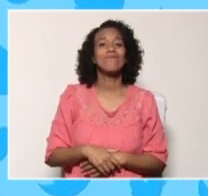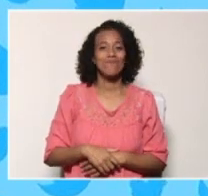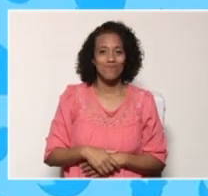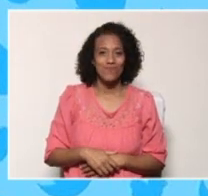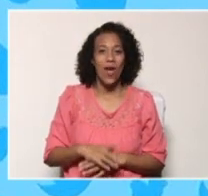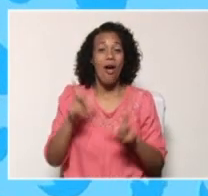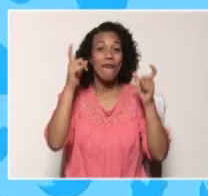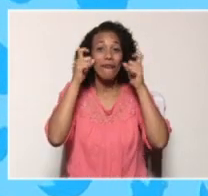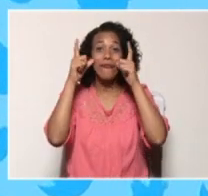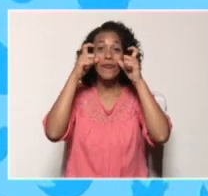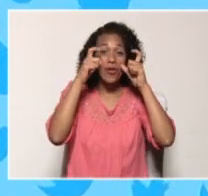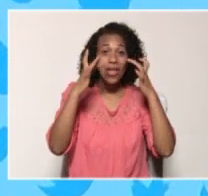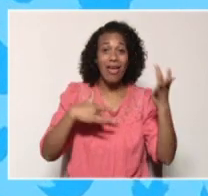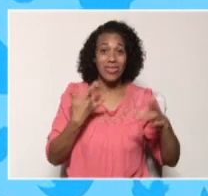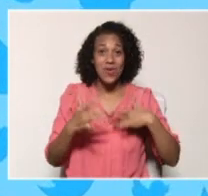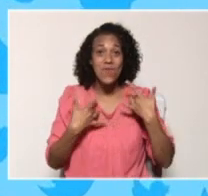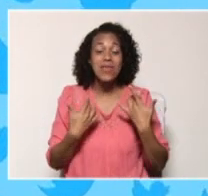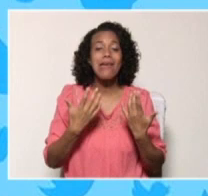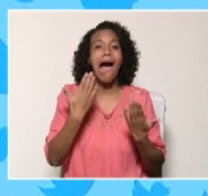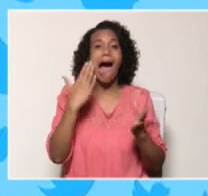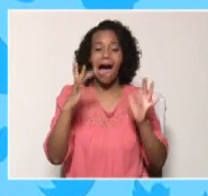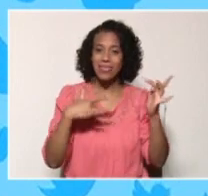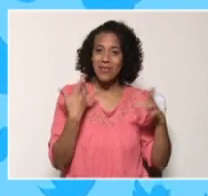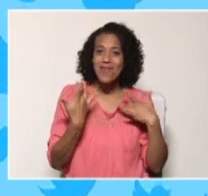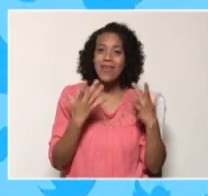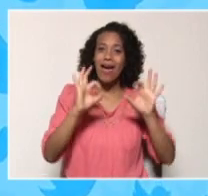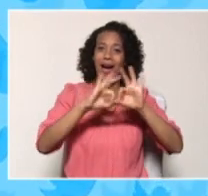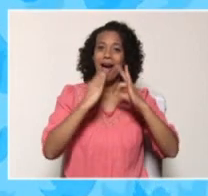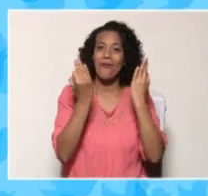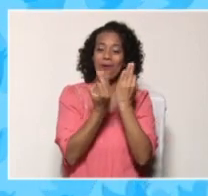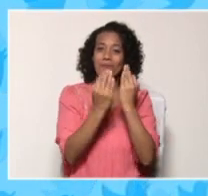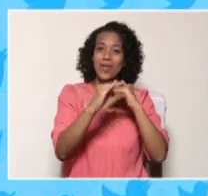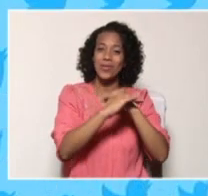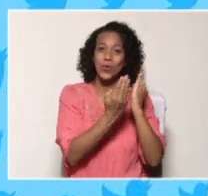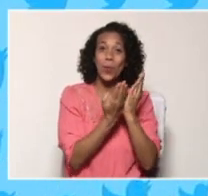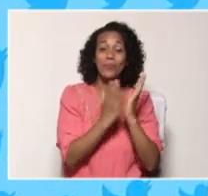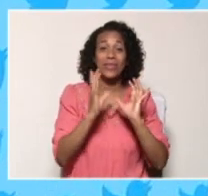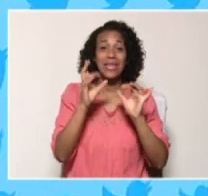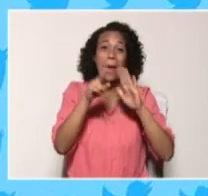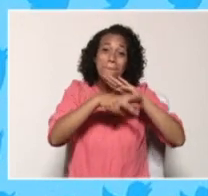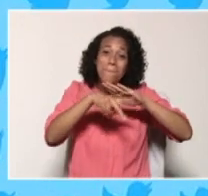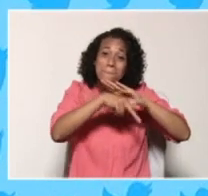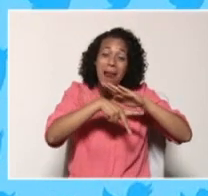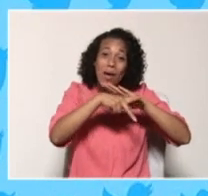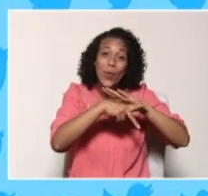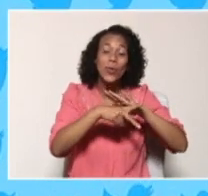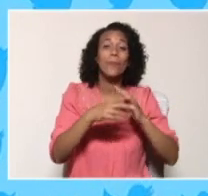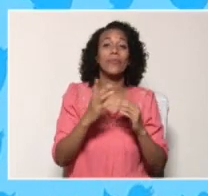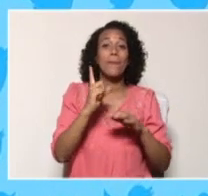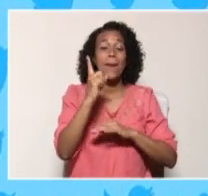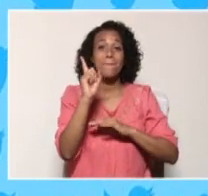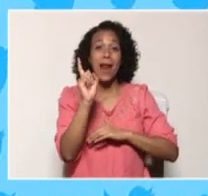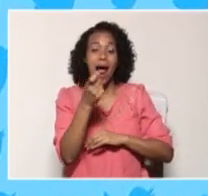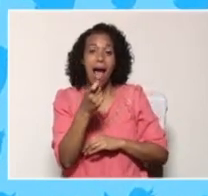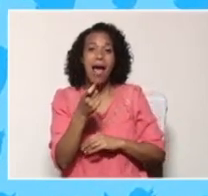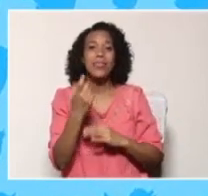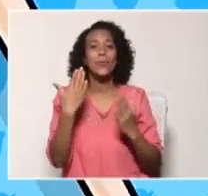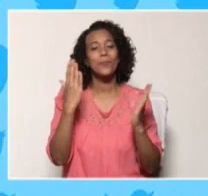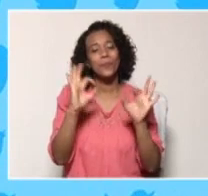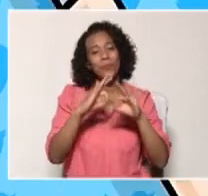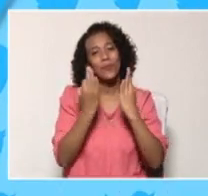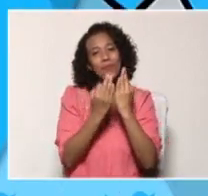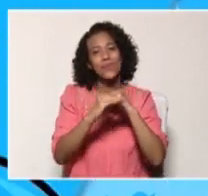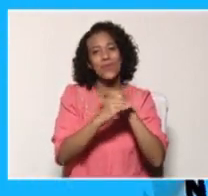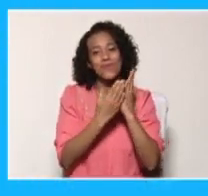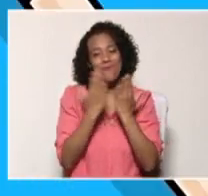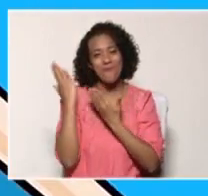envían fotografías acerca del cumplimiento de las actividades en el nivel de educación inicial y educación primaria para el programa Cada